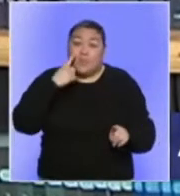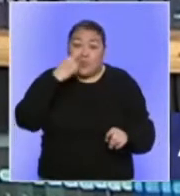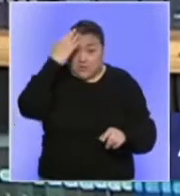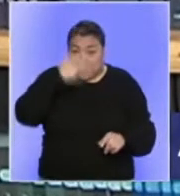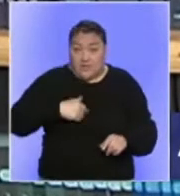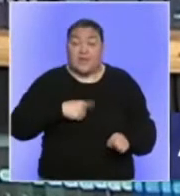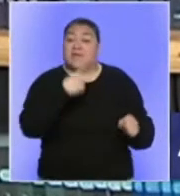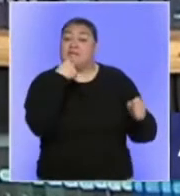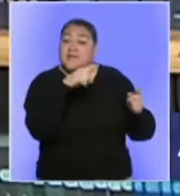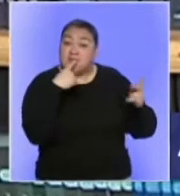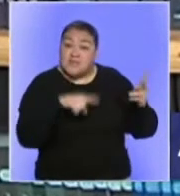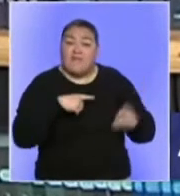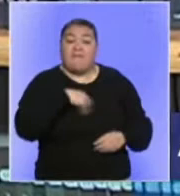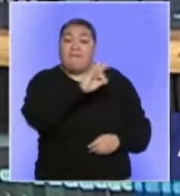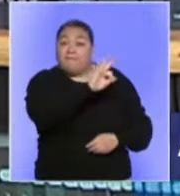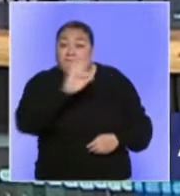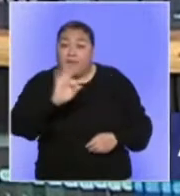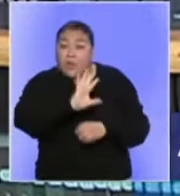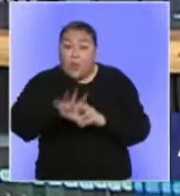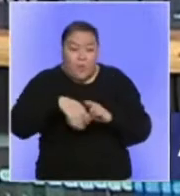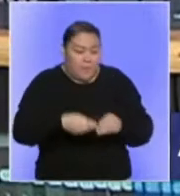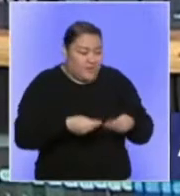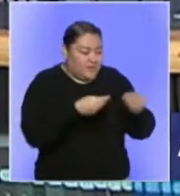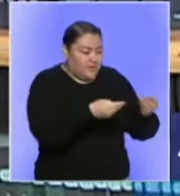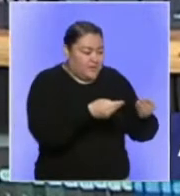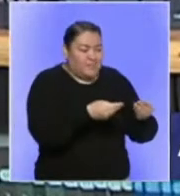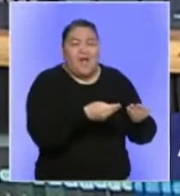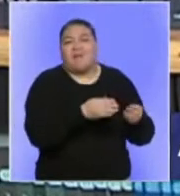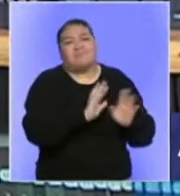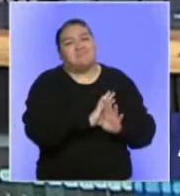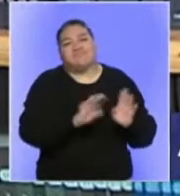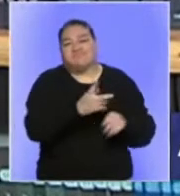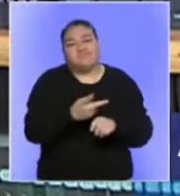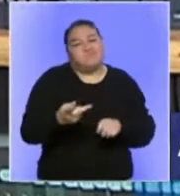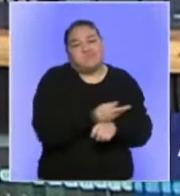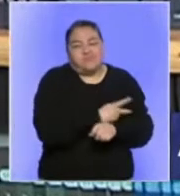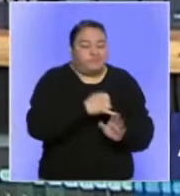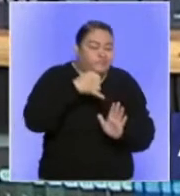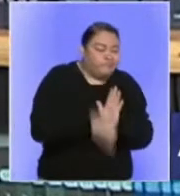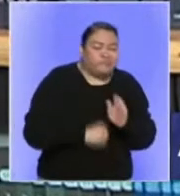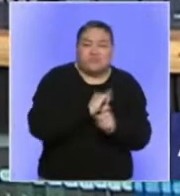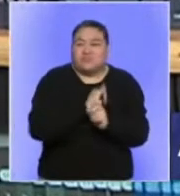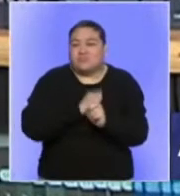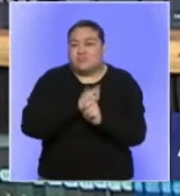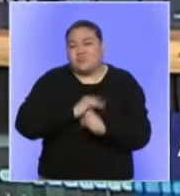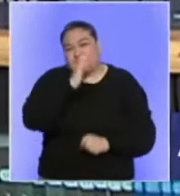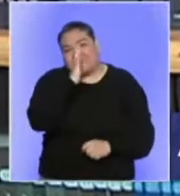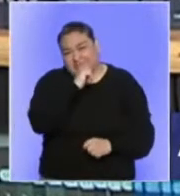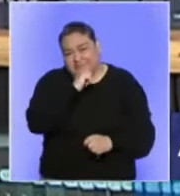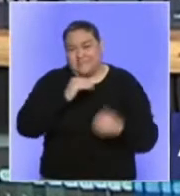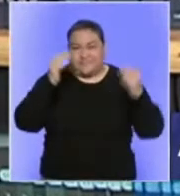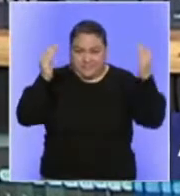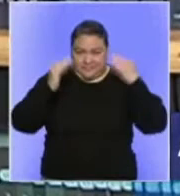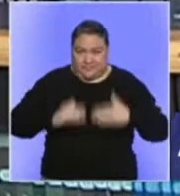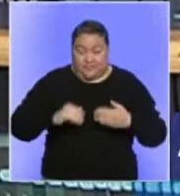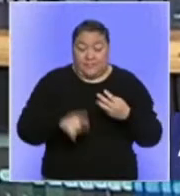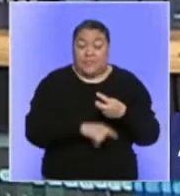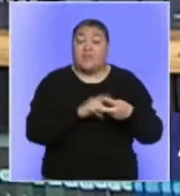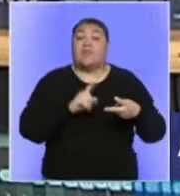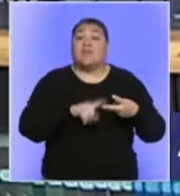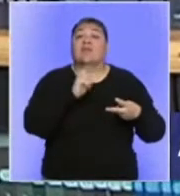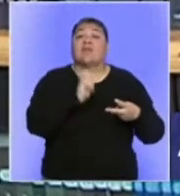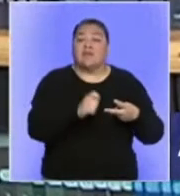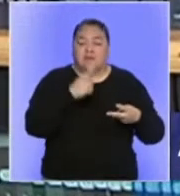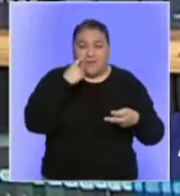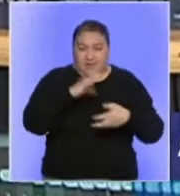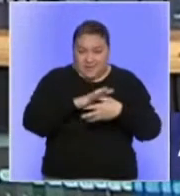quejas y la temporalidad en que se hizo no permitieron que se desplegará dicha facultad finalmente el proyecto comparte el procedimiento